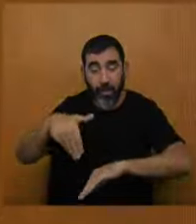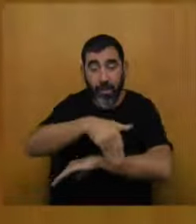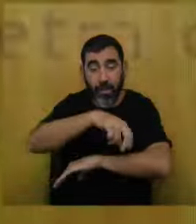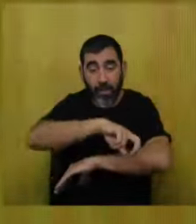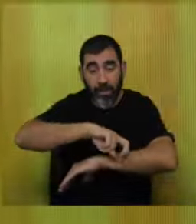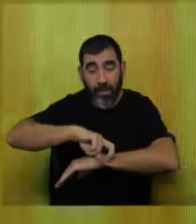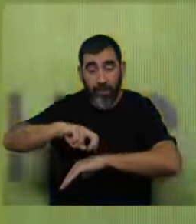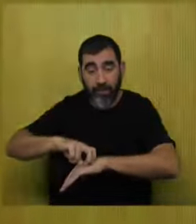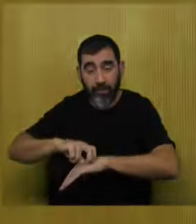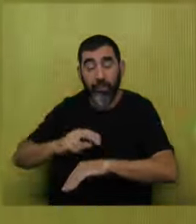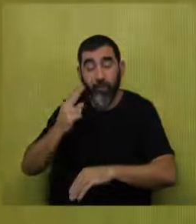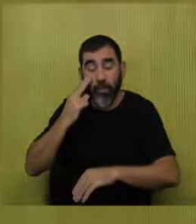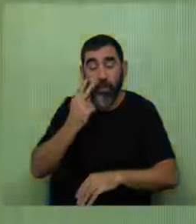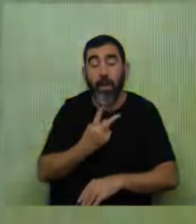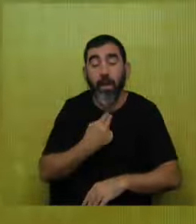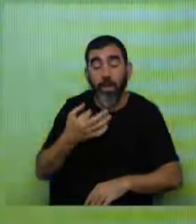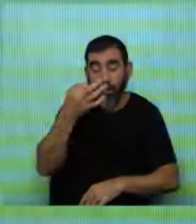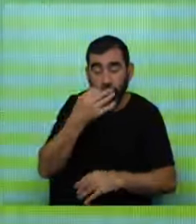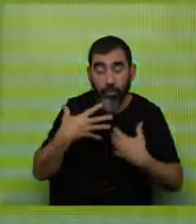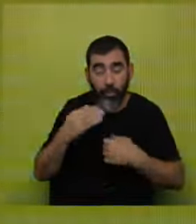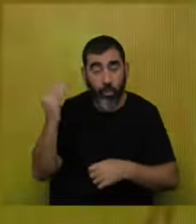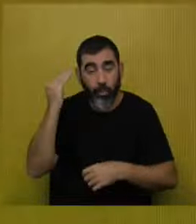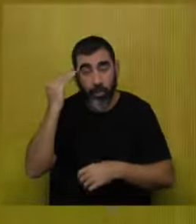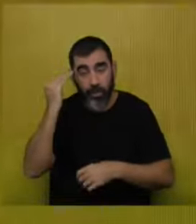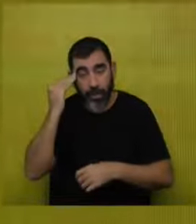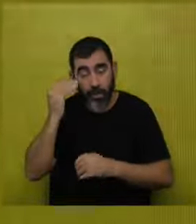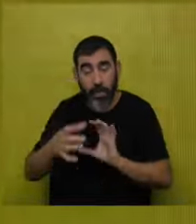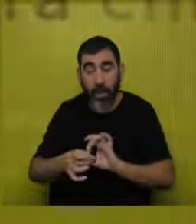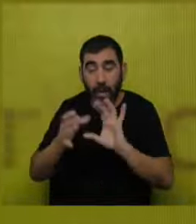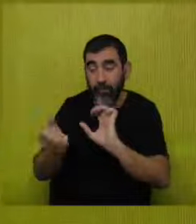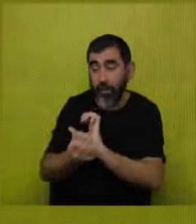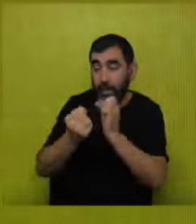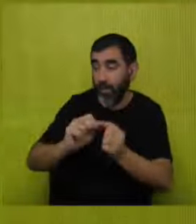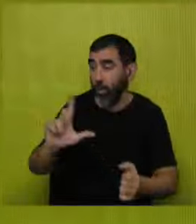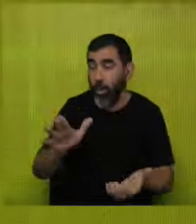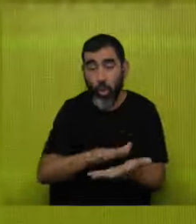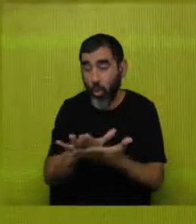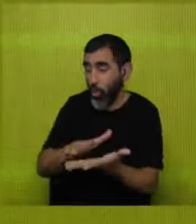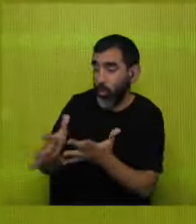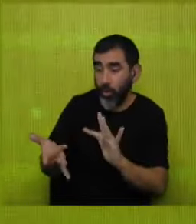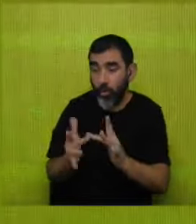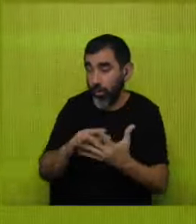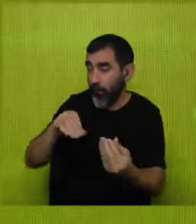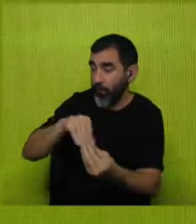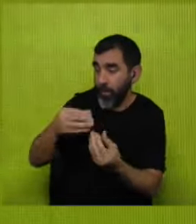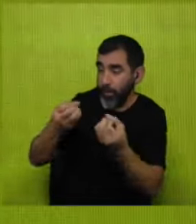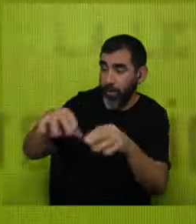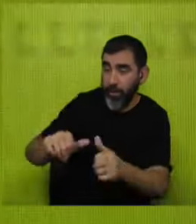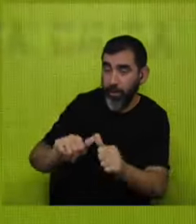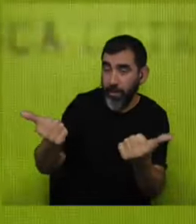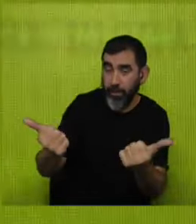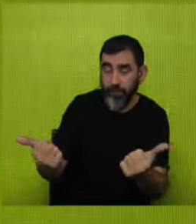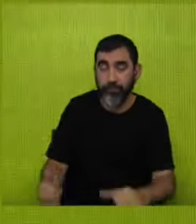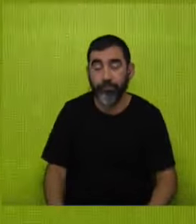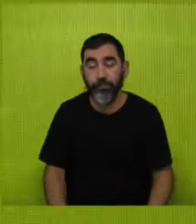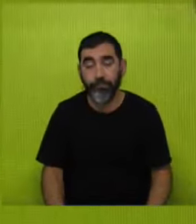de calle por los problemas de adicciones de Salud Mental los problemas de de de cuando salen de la cárcel y no tienen a dónde ir los vínculos que rompieron con sus familias